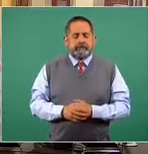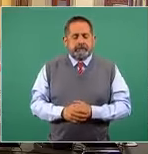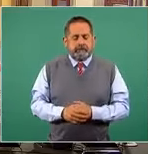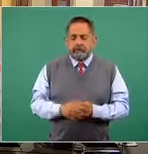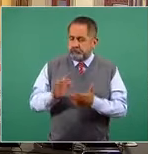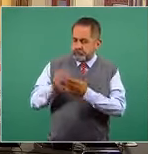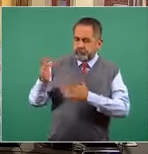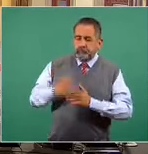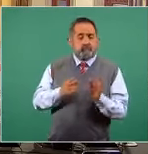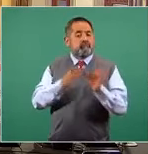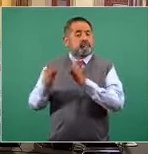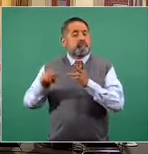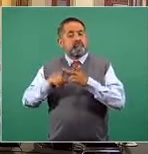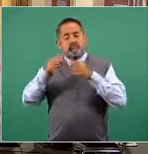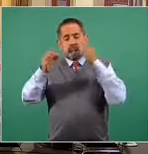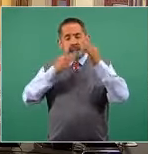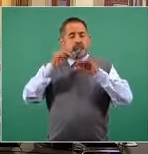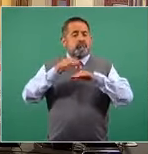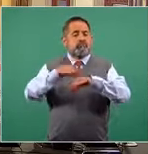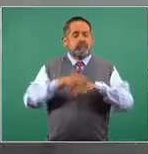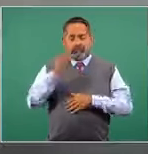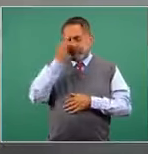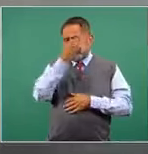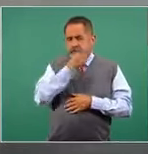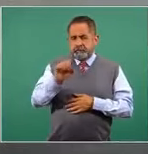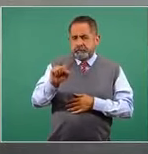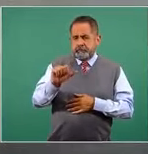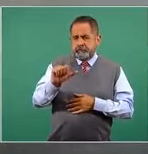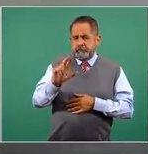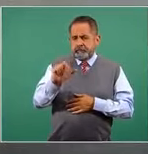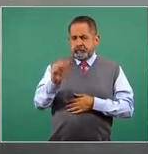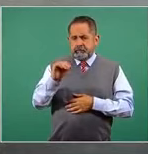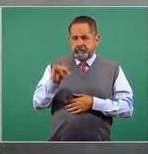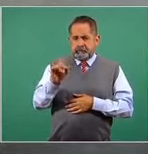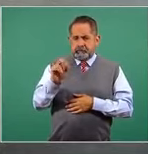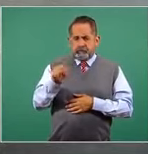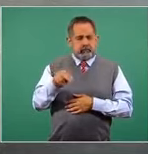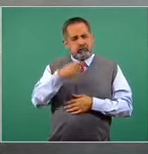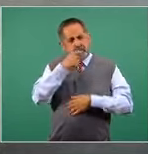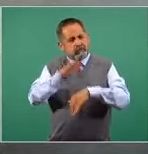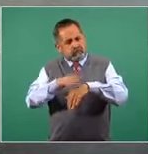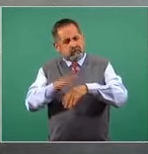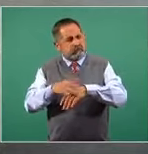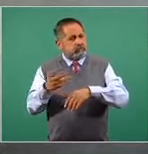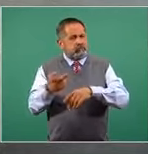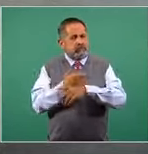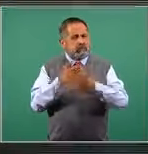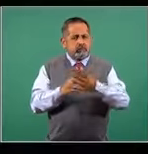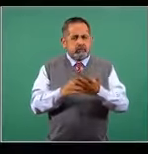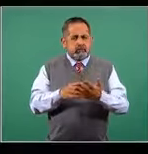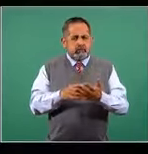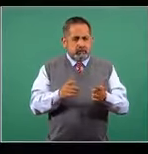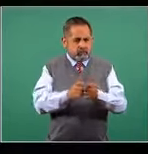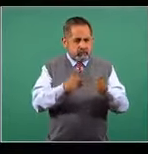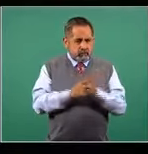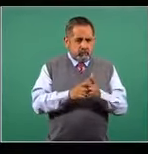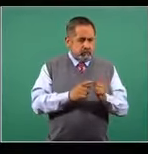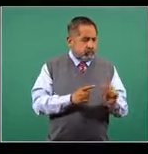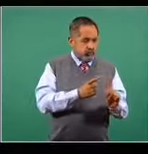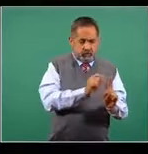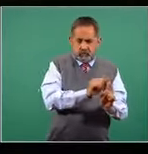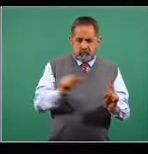respecto a la campaña nacional de sarampión que inicia este día, se consideran vacunar de edad grupos de 1 a